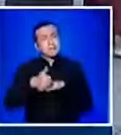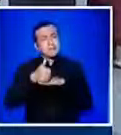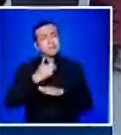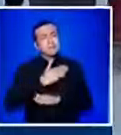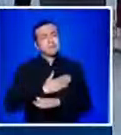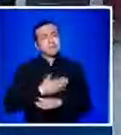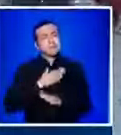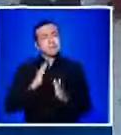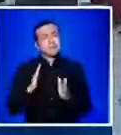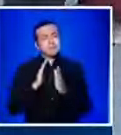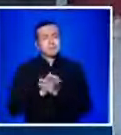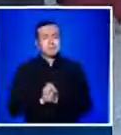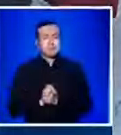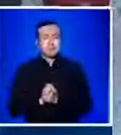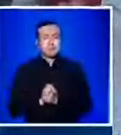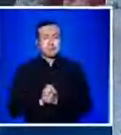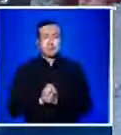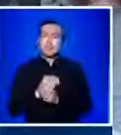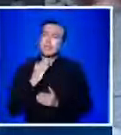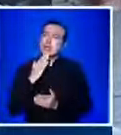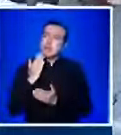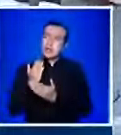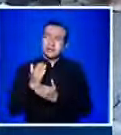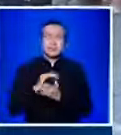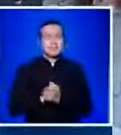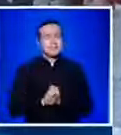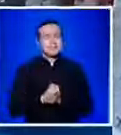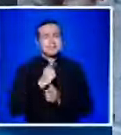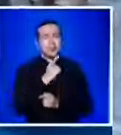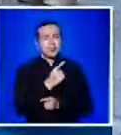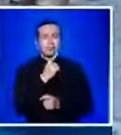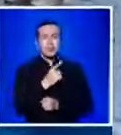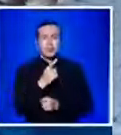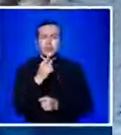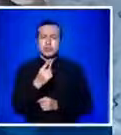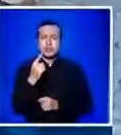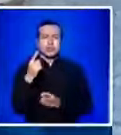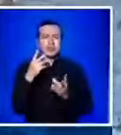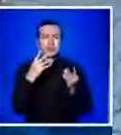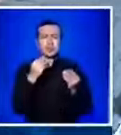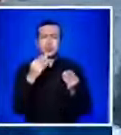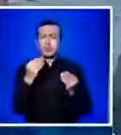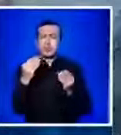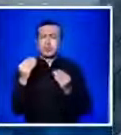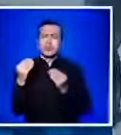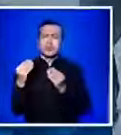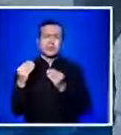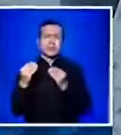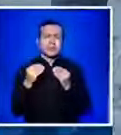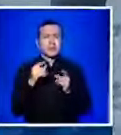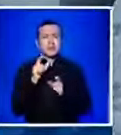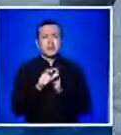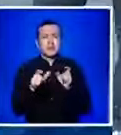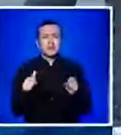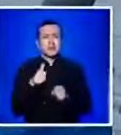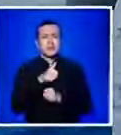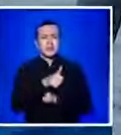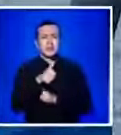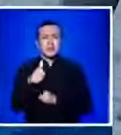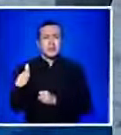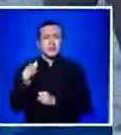favor. Gracias, mi vecino, gracias. Han escuchado 1, 2, 3, muchos testimonios de los vecinos y